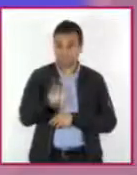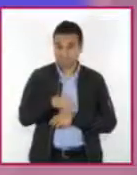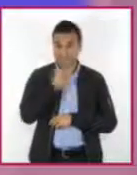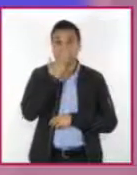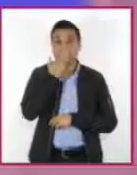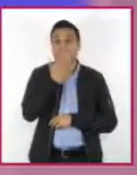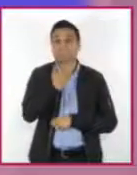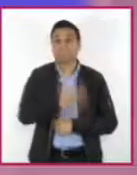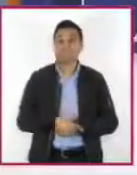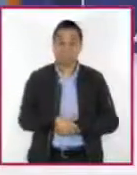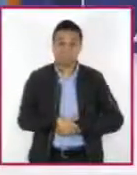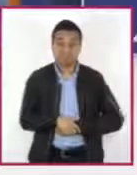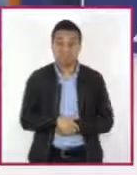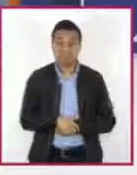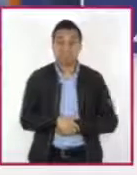¿Qué